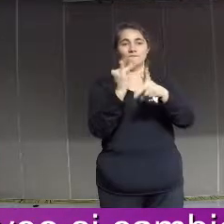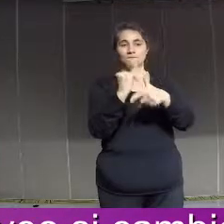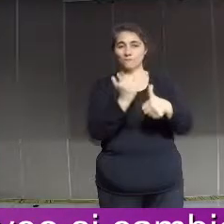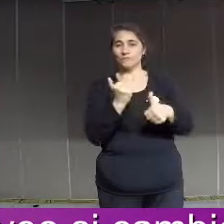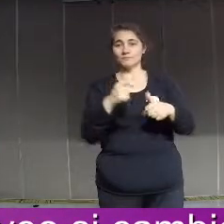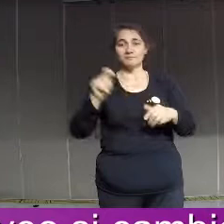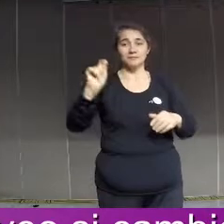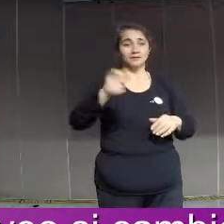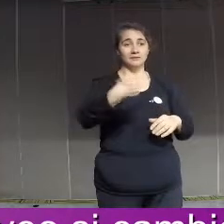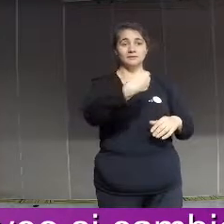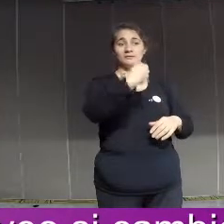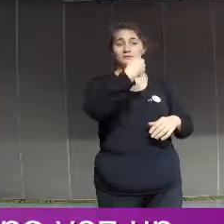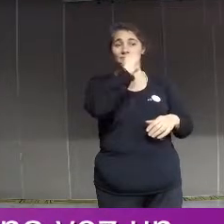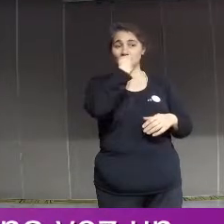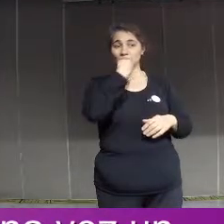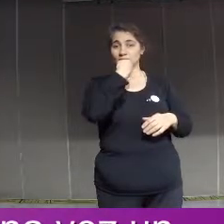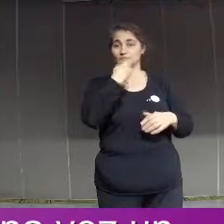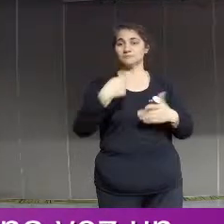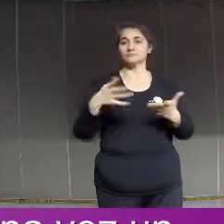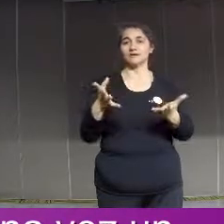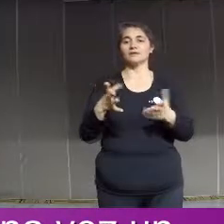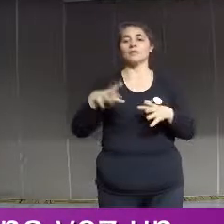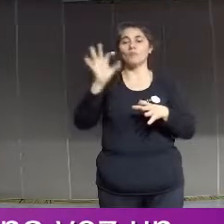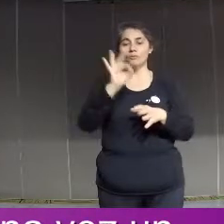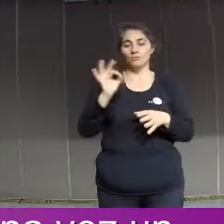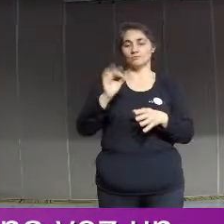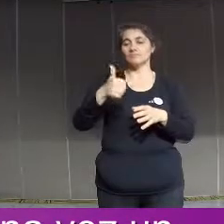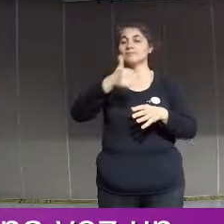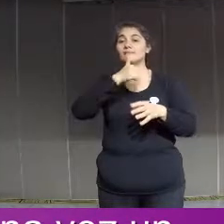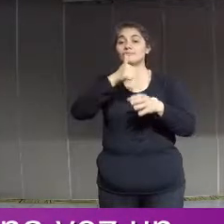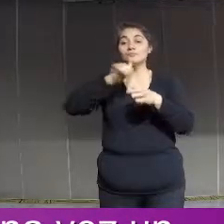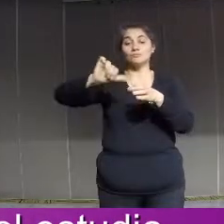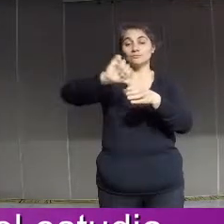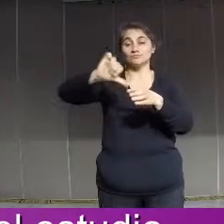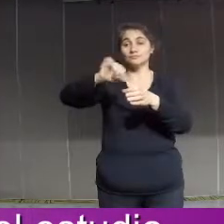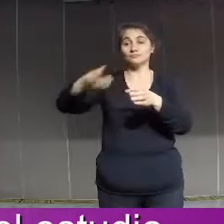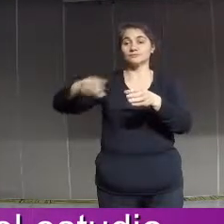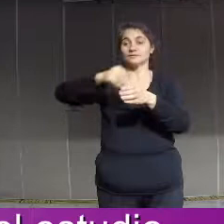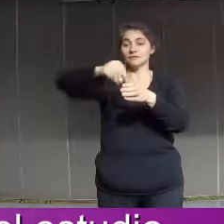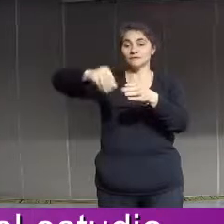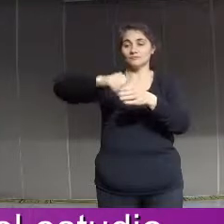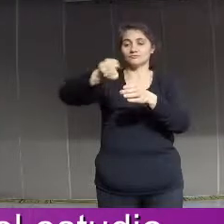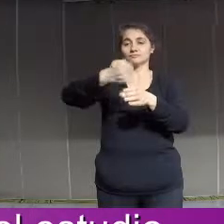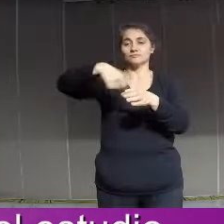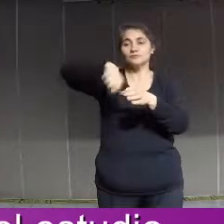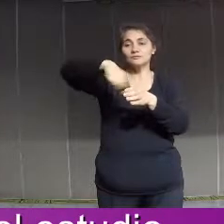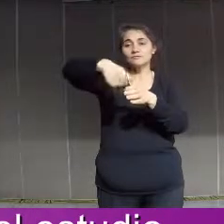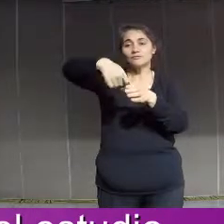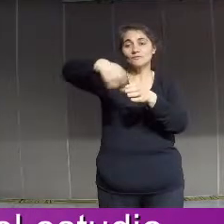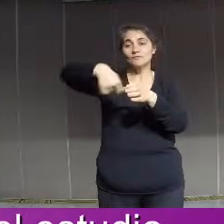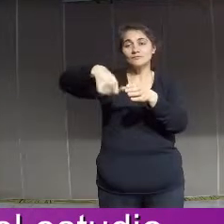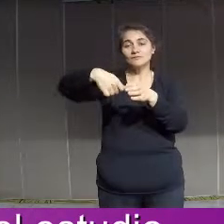cuenta para luego poder adaptar las consistencias. Esto que decíamos ayer, algunos pacientes mixado, otros pacientes